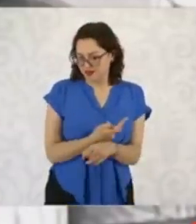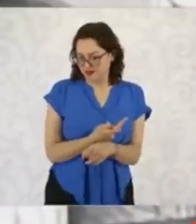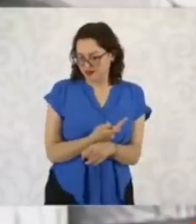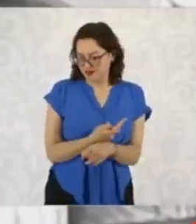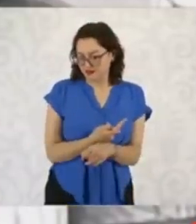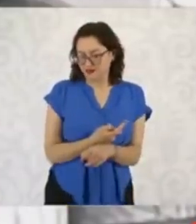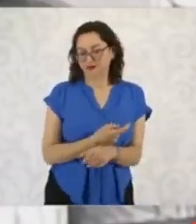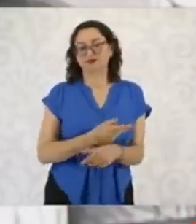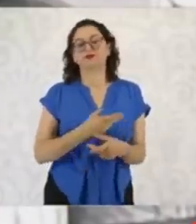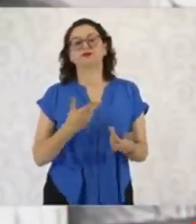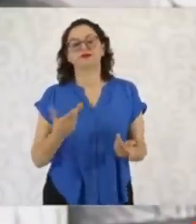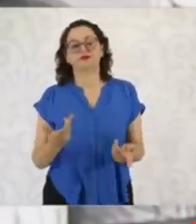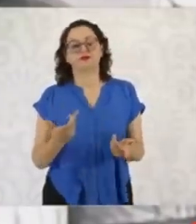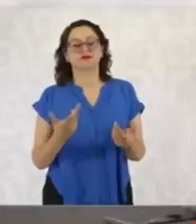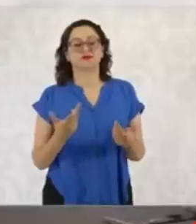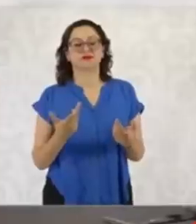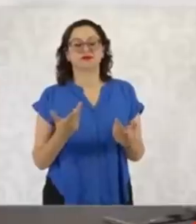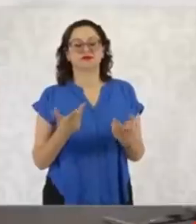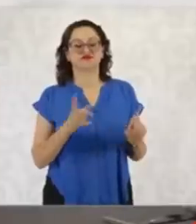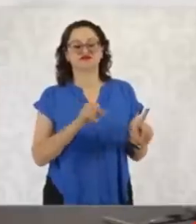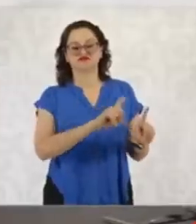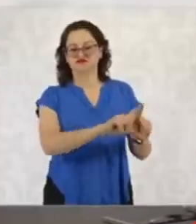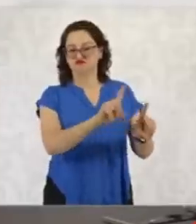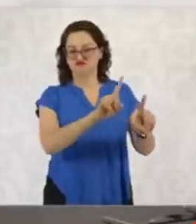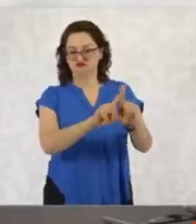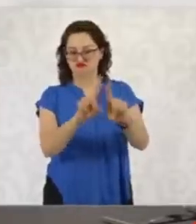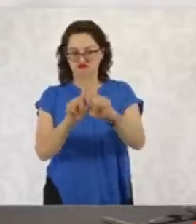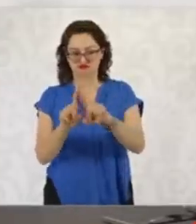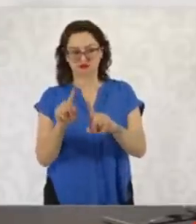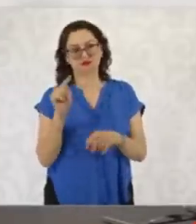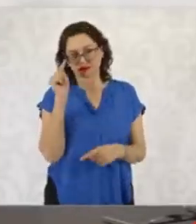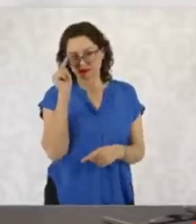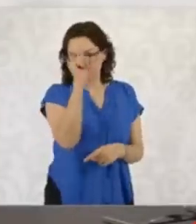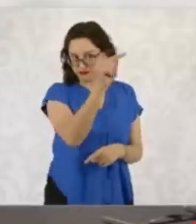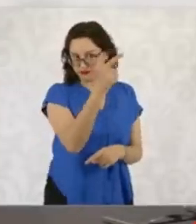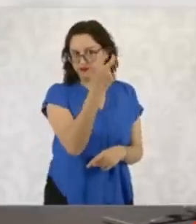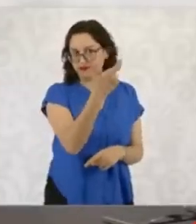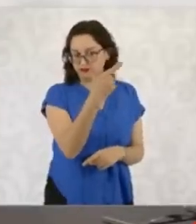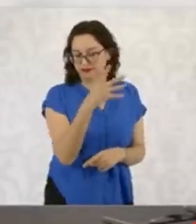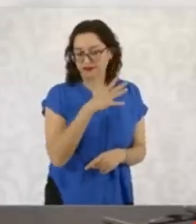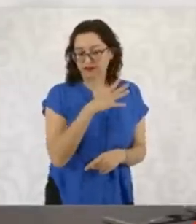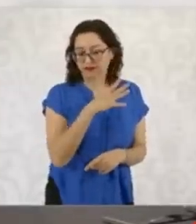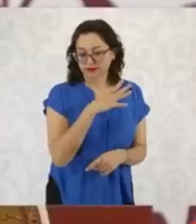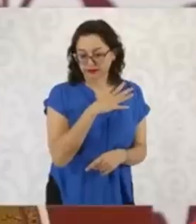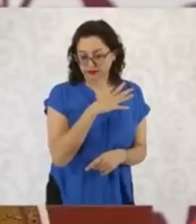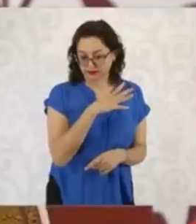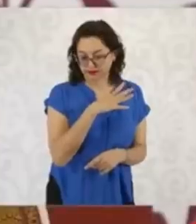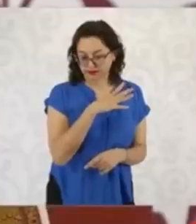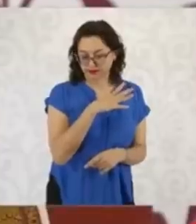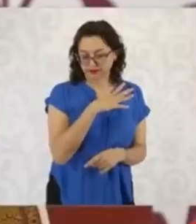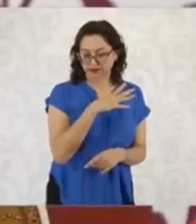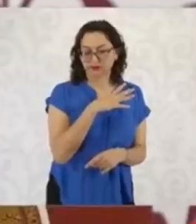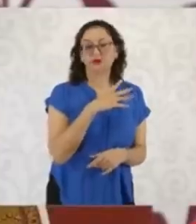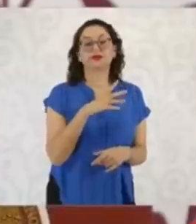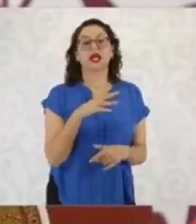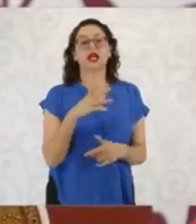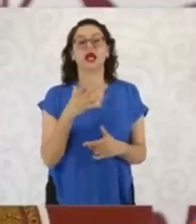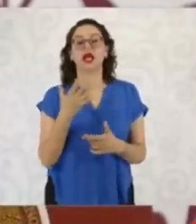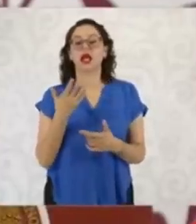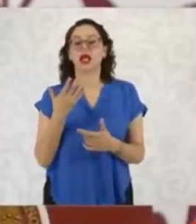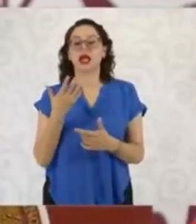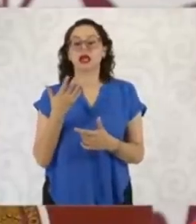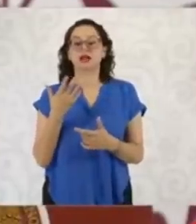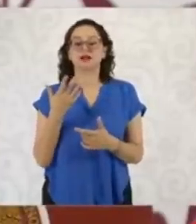Tenían residencia y operaban ahí. El primer problema fue